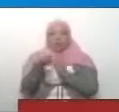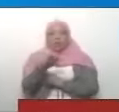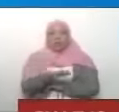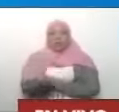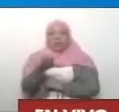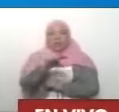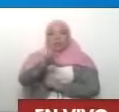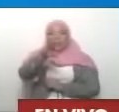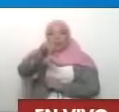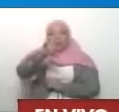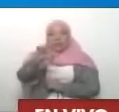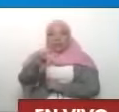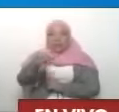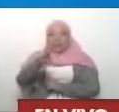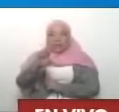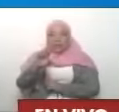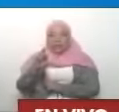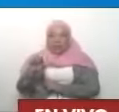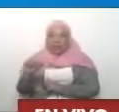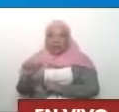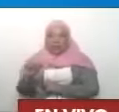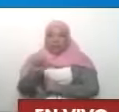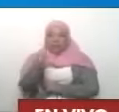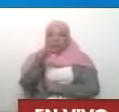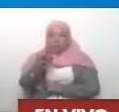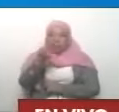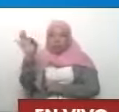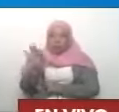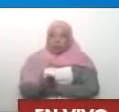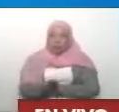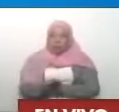De Nigeria, de África. 12%.